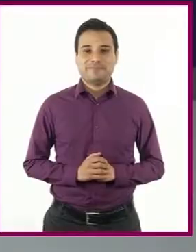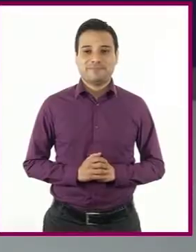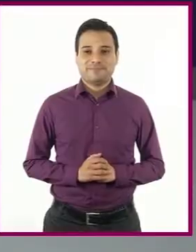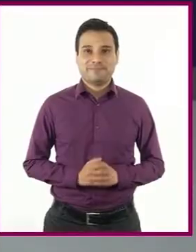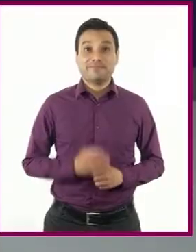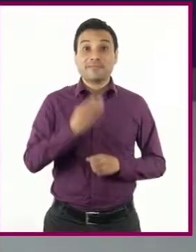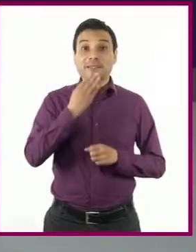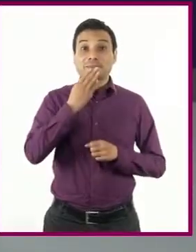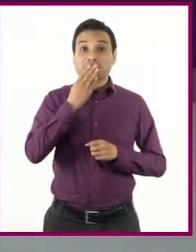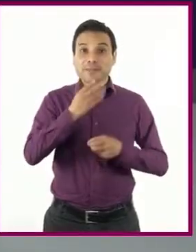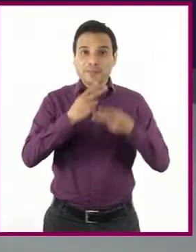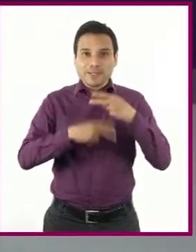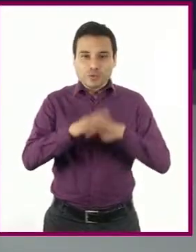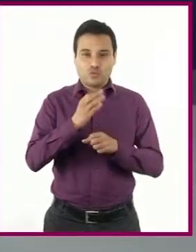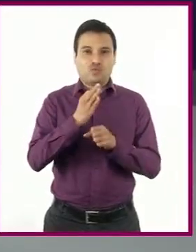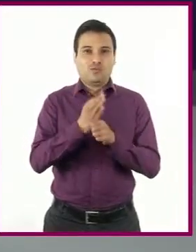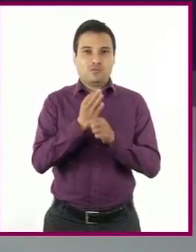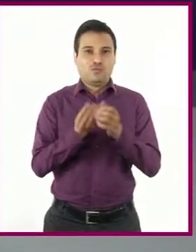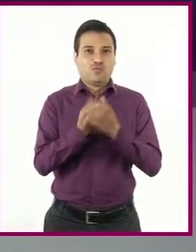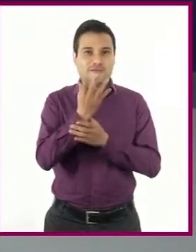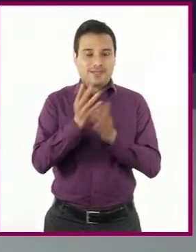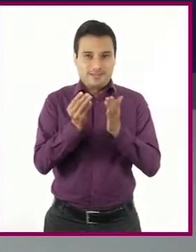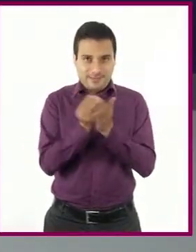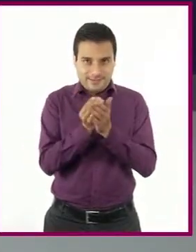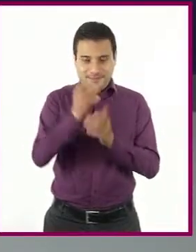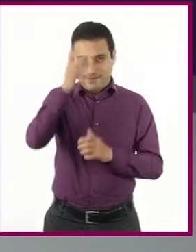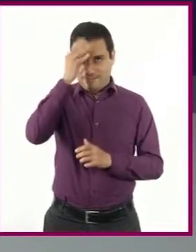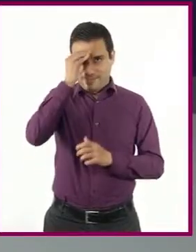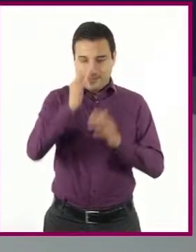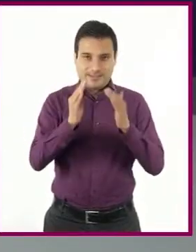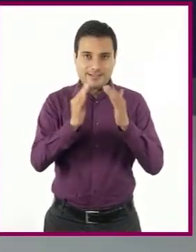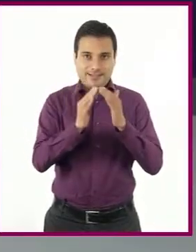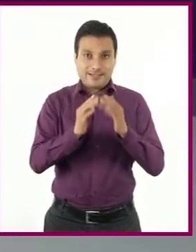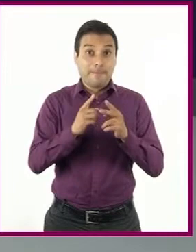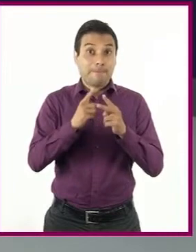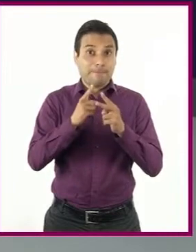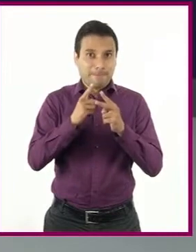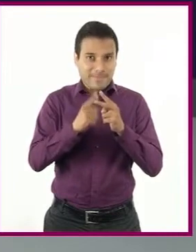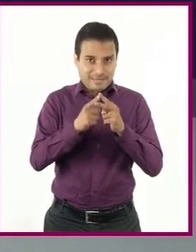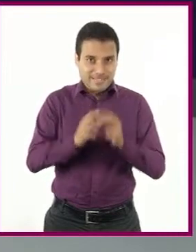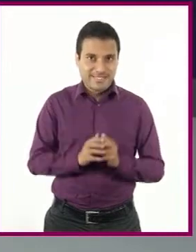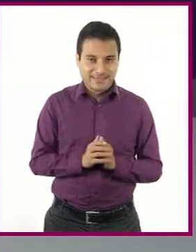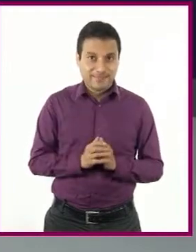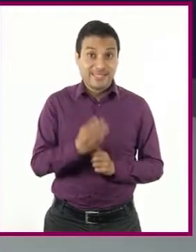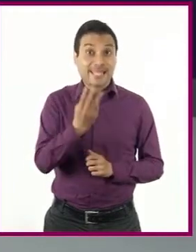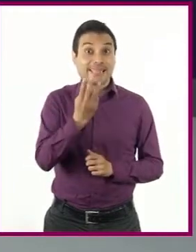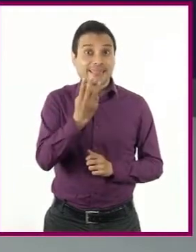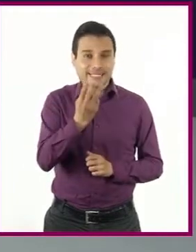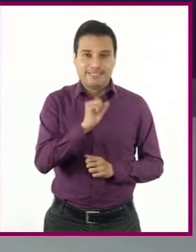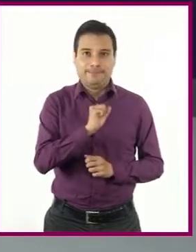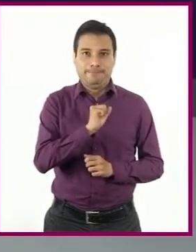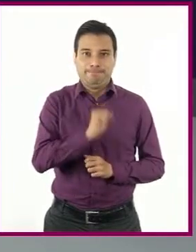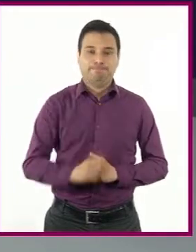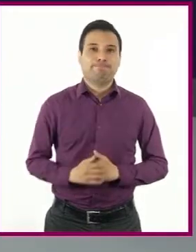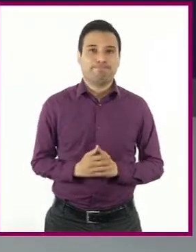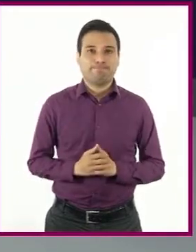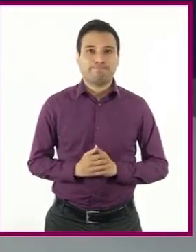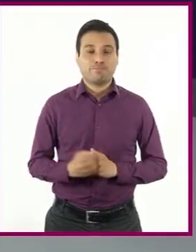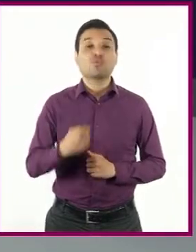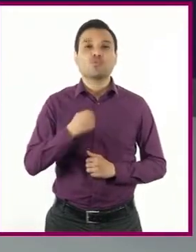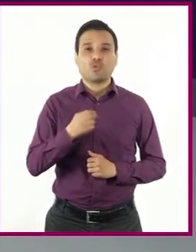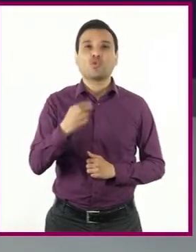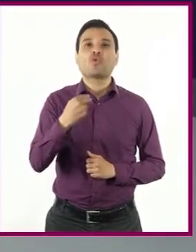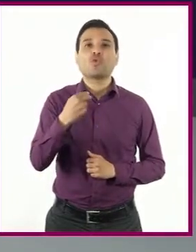Bienvenidas y bienvenidos a una nueva sesión de Aprende en Casa de la asignatura de Matemáticas de tercer grado de secundaria. Yo soy